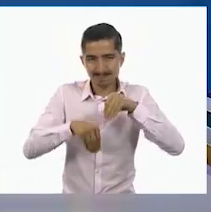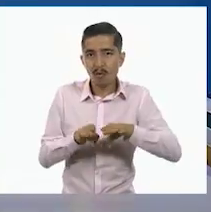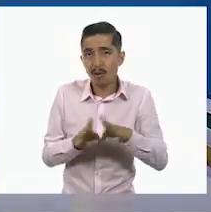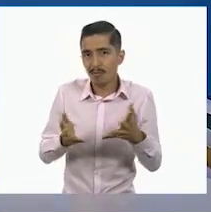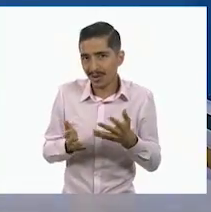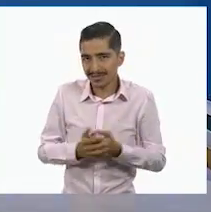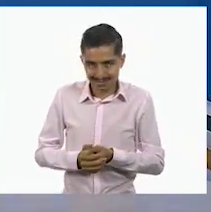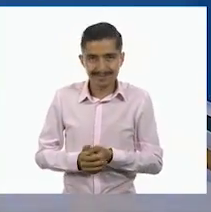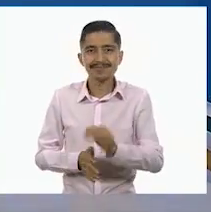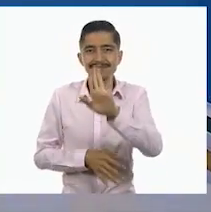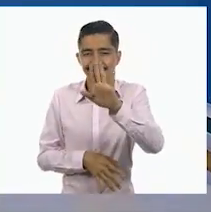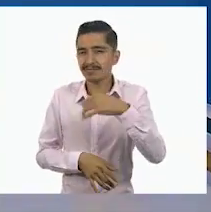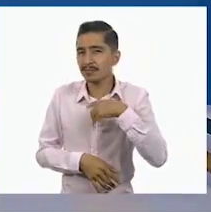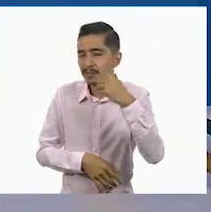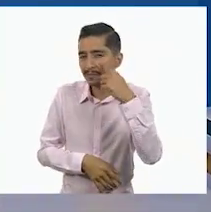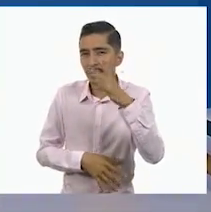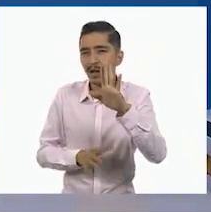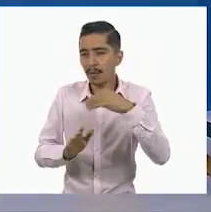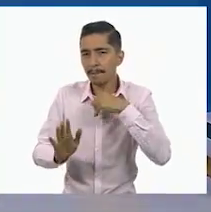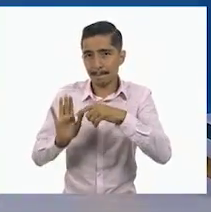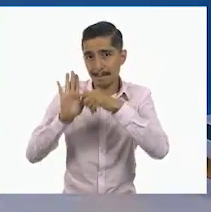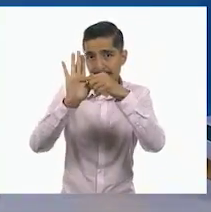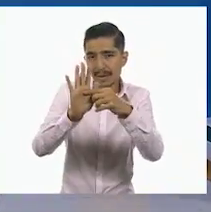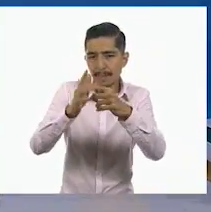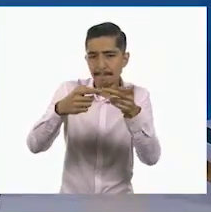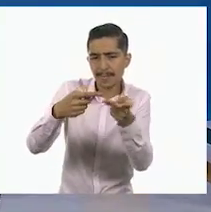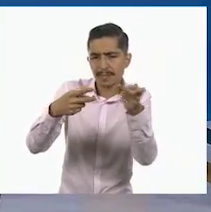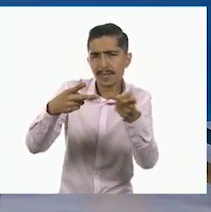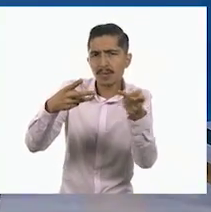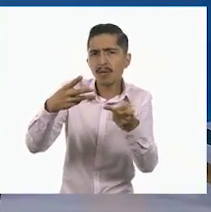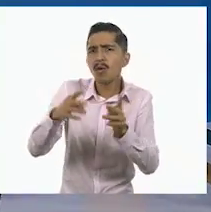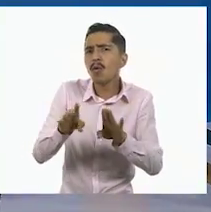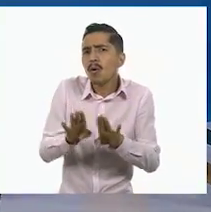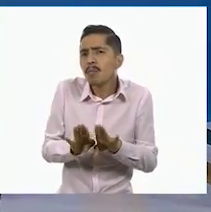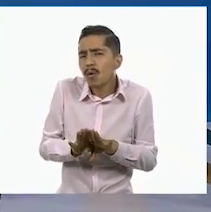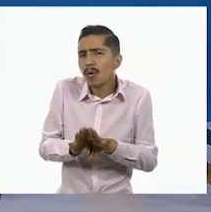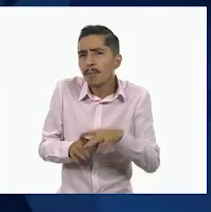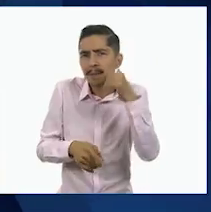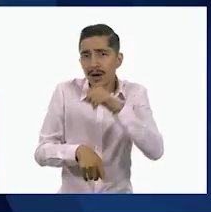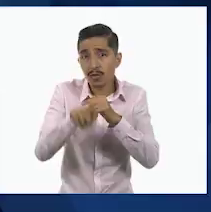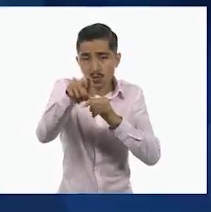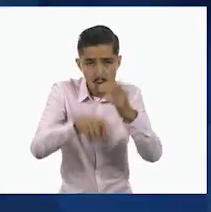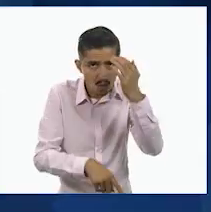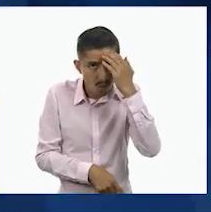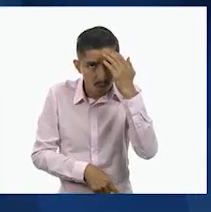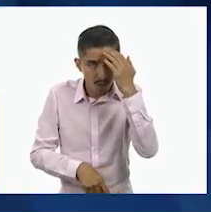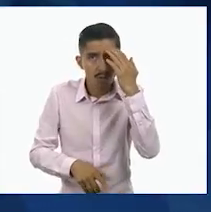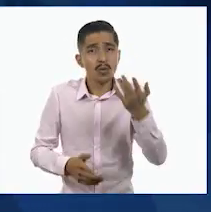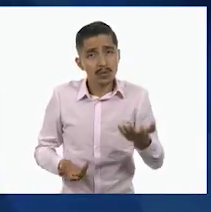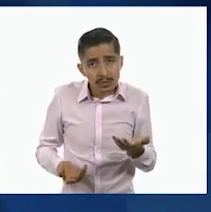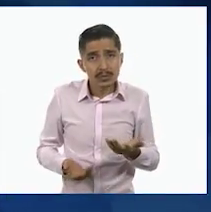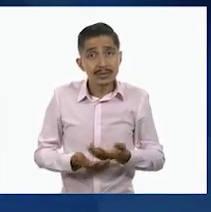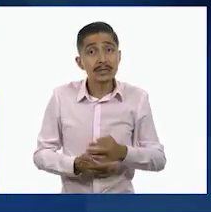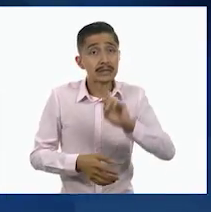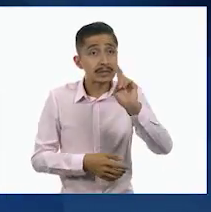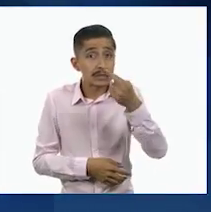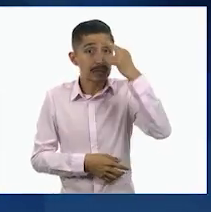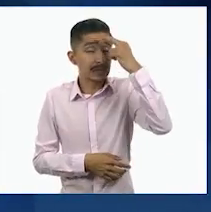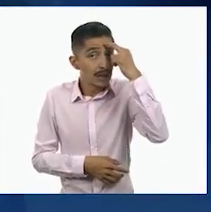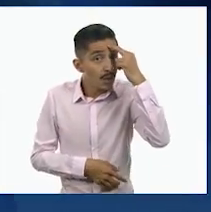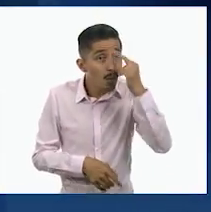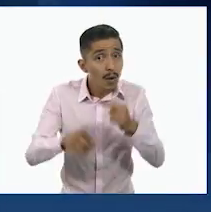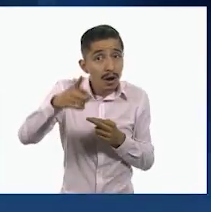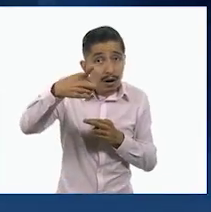Entonces ahorita te voy a presentar las preguntas para que tú las conozcas. Y recuerden